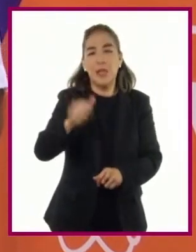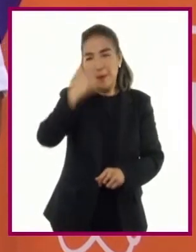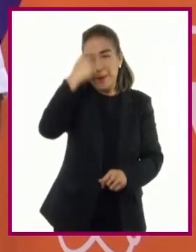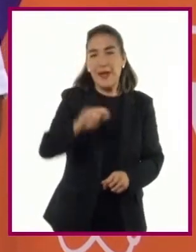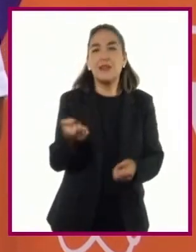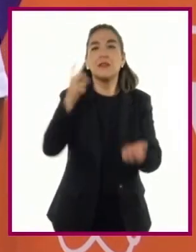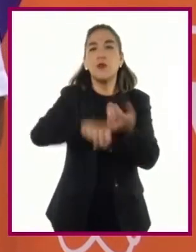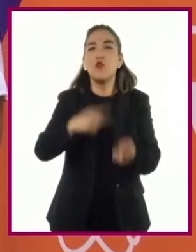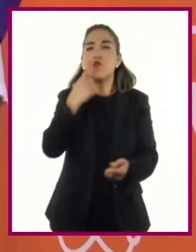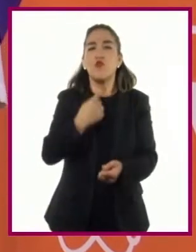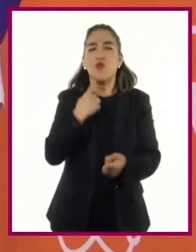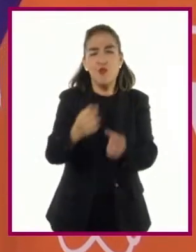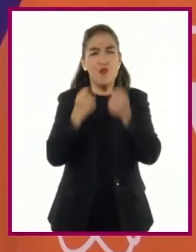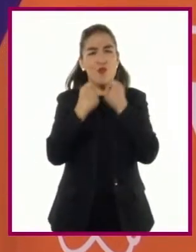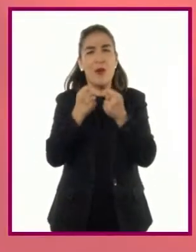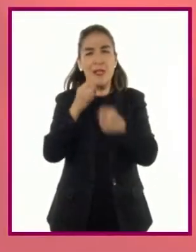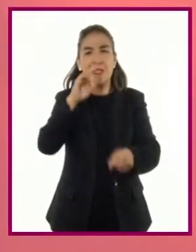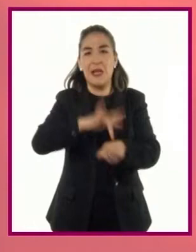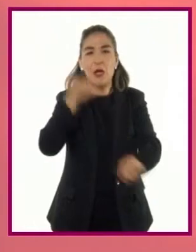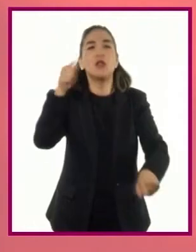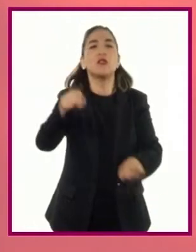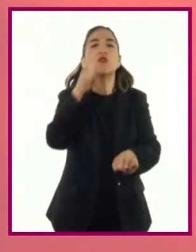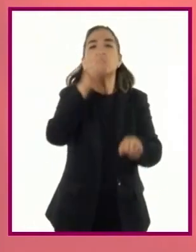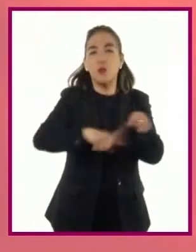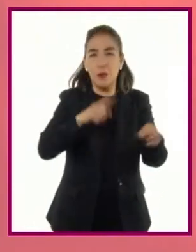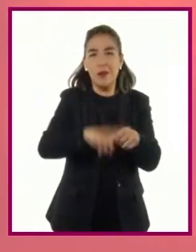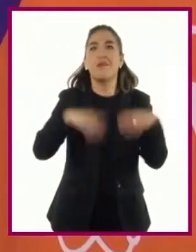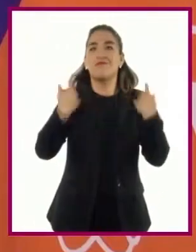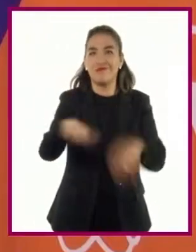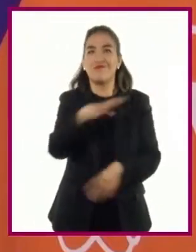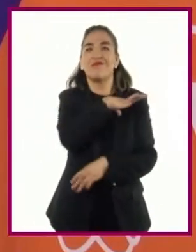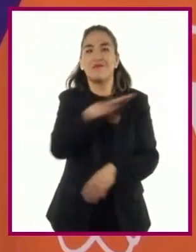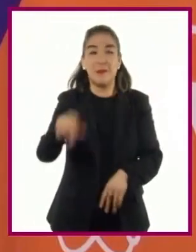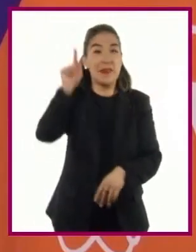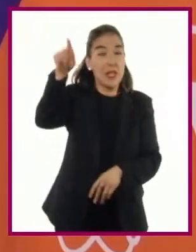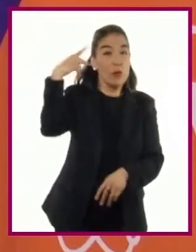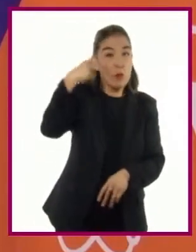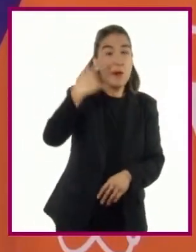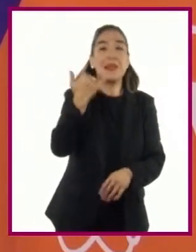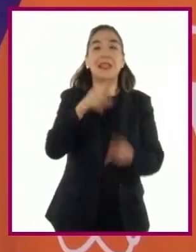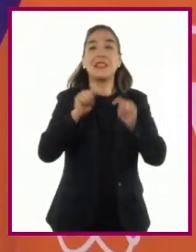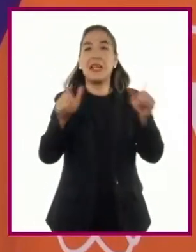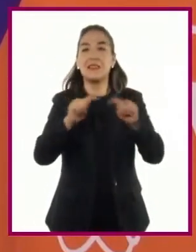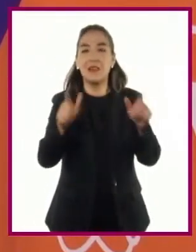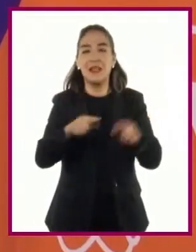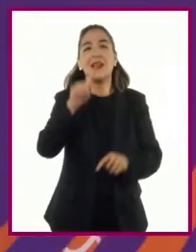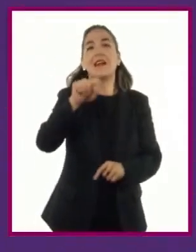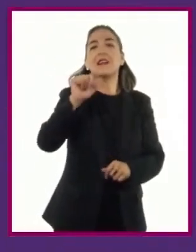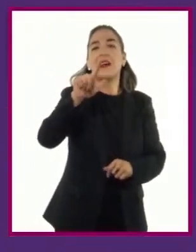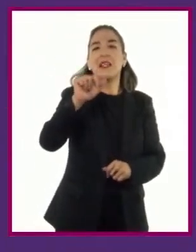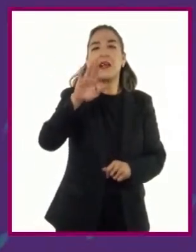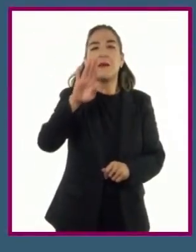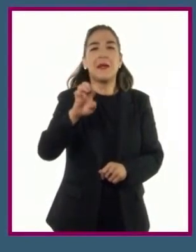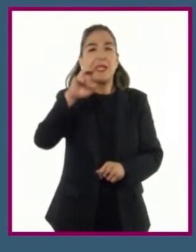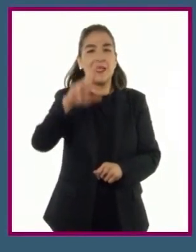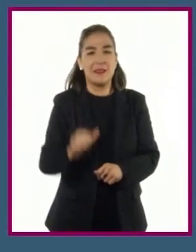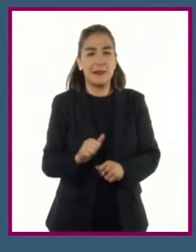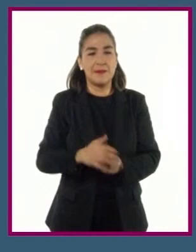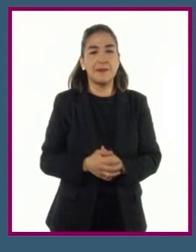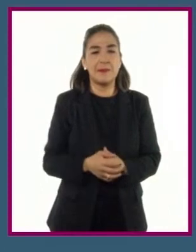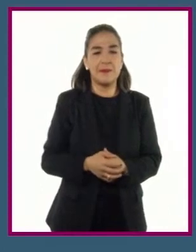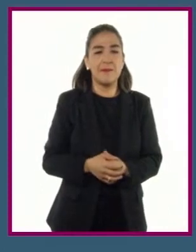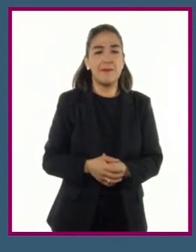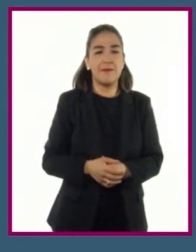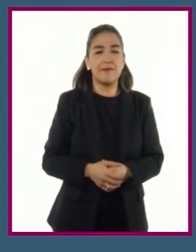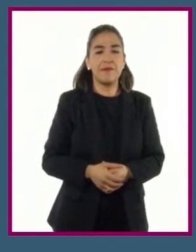obtenía un rojo vibrante. ¡Impresionante! En Puebla y Tlaxcala destaca la talavera. La